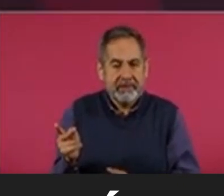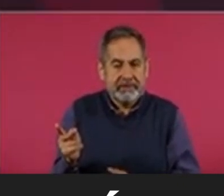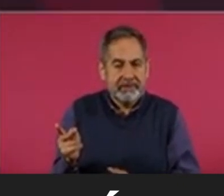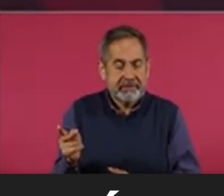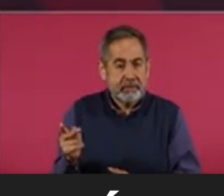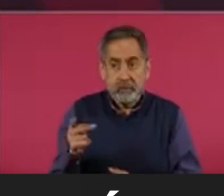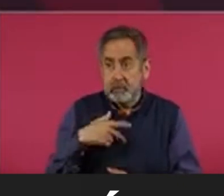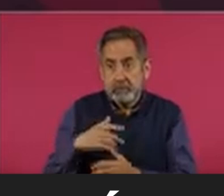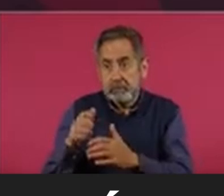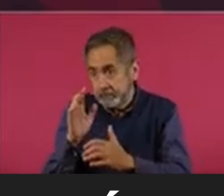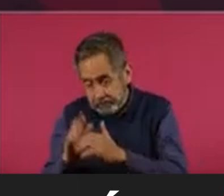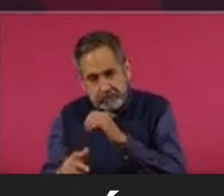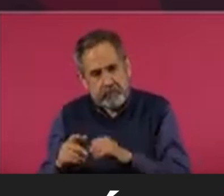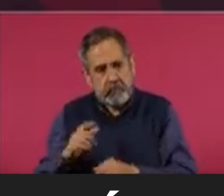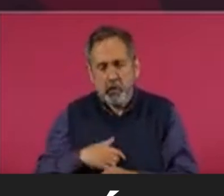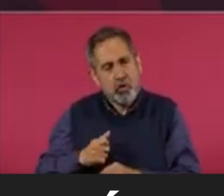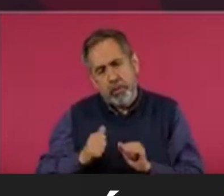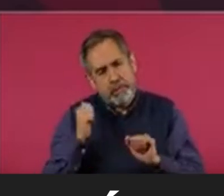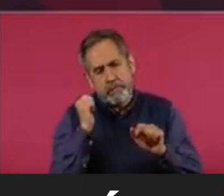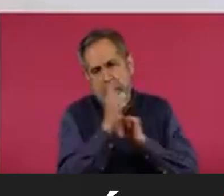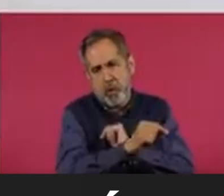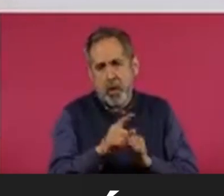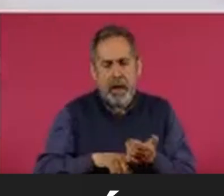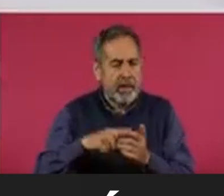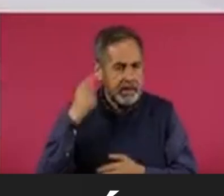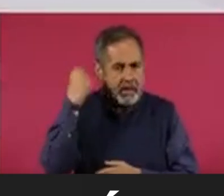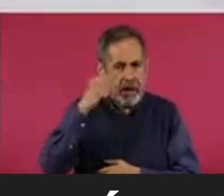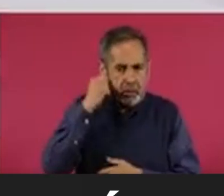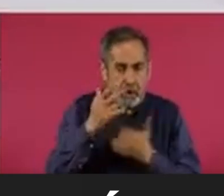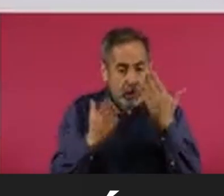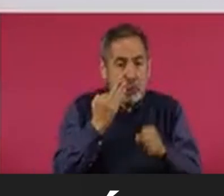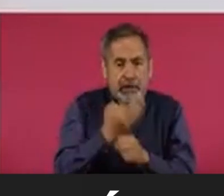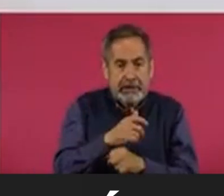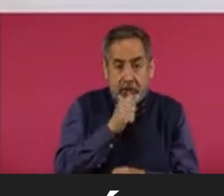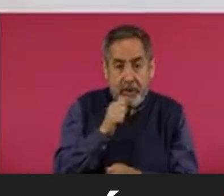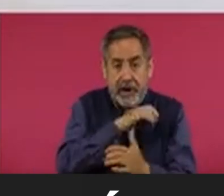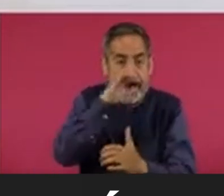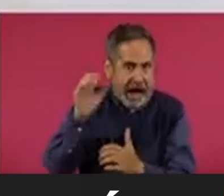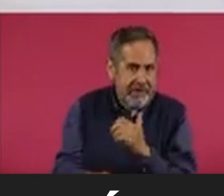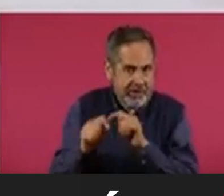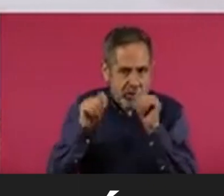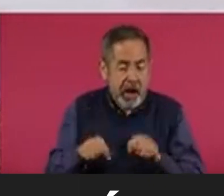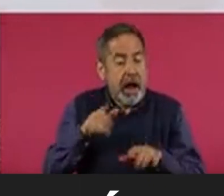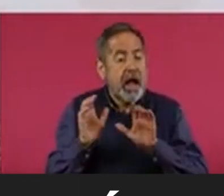Yo me voy a Tabasco como pasante a trabajar en el INI,